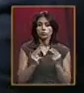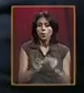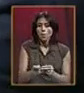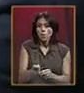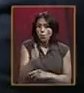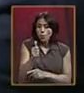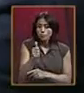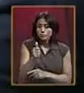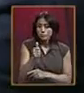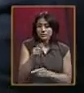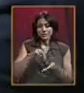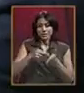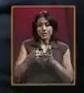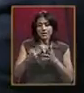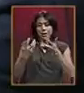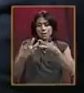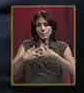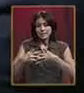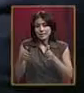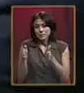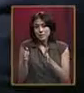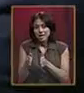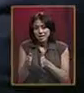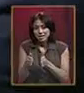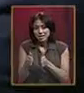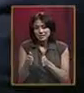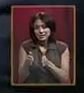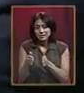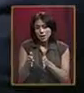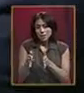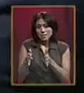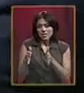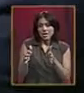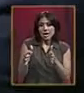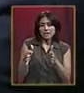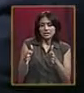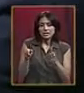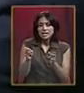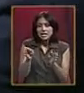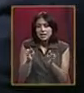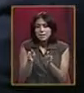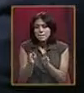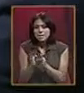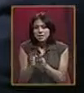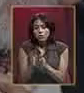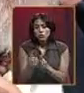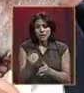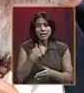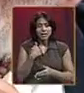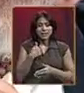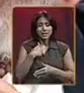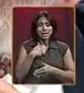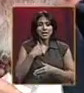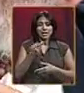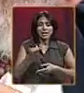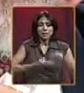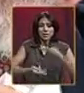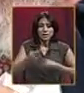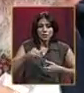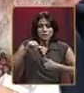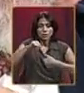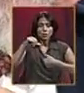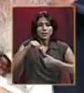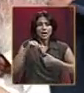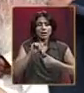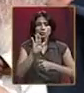empresas pequeñas, medianas y hasta micro que tienen en el mercado centroamericano uno de sus mayores destinos, aparte del mercado local, por